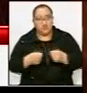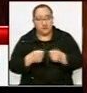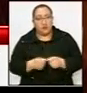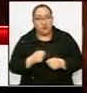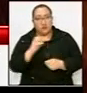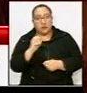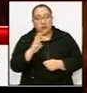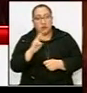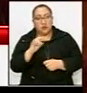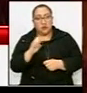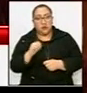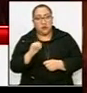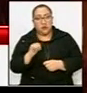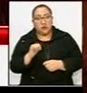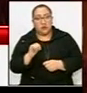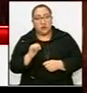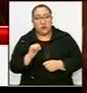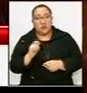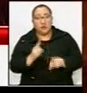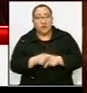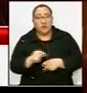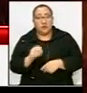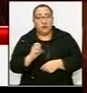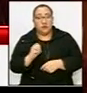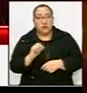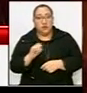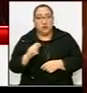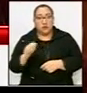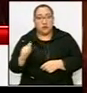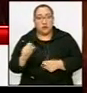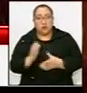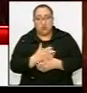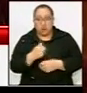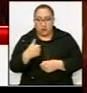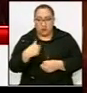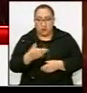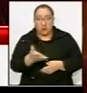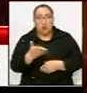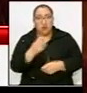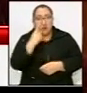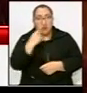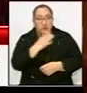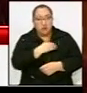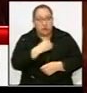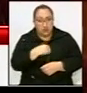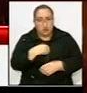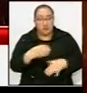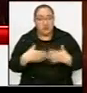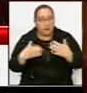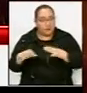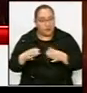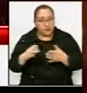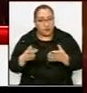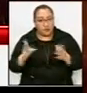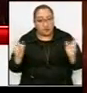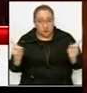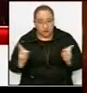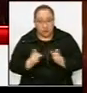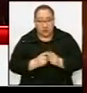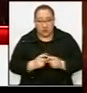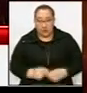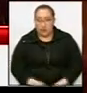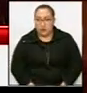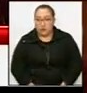la Convención, Yanatile, Cosnipata, entre otros. Le ruego a usted, señor ministro, si no puede hacer una síntesis de